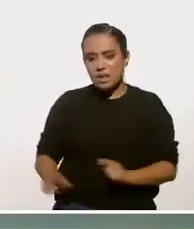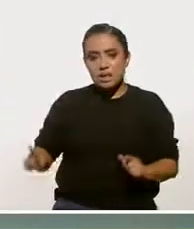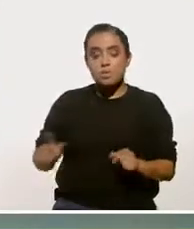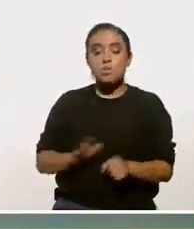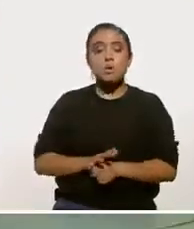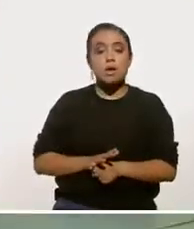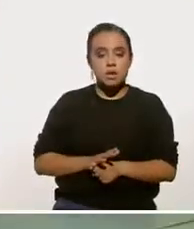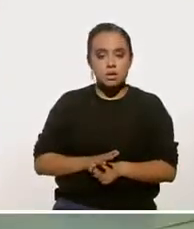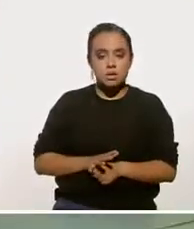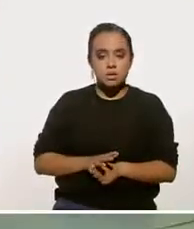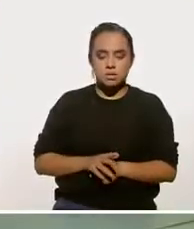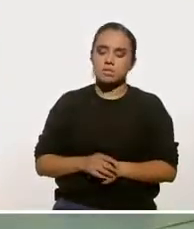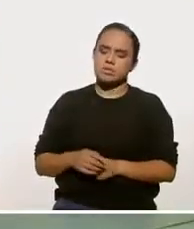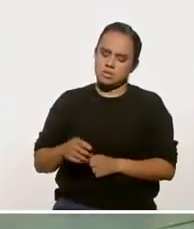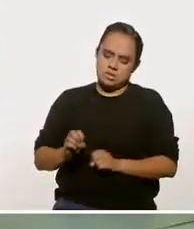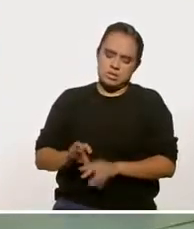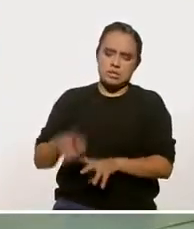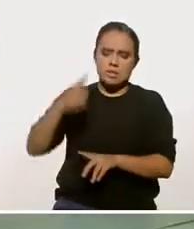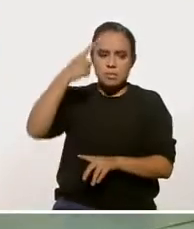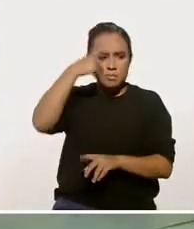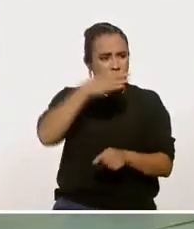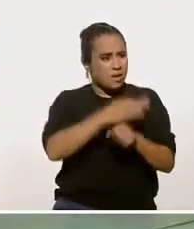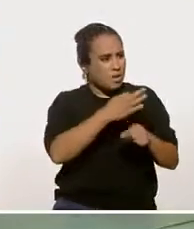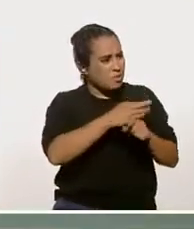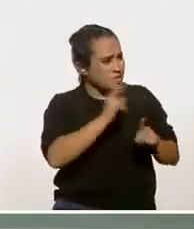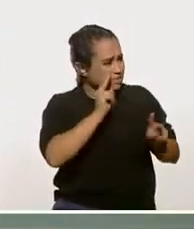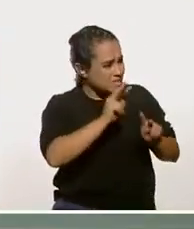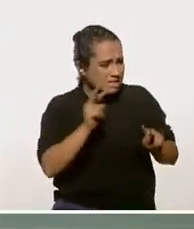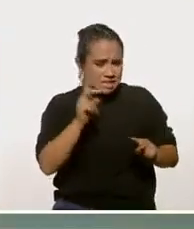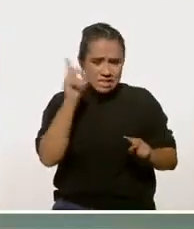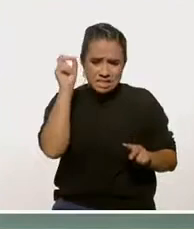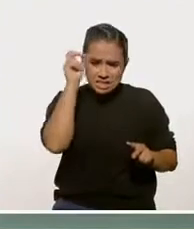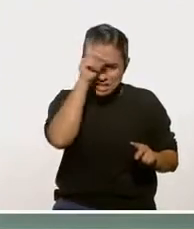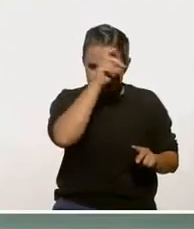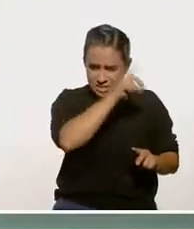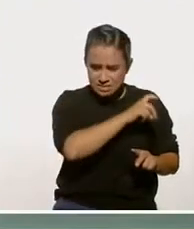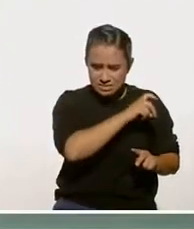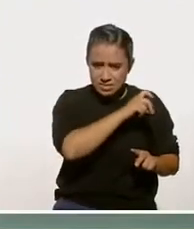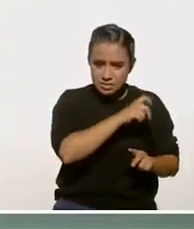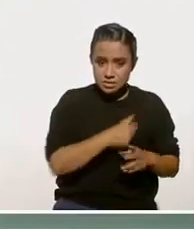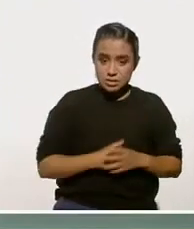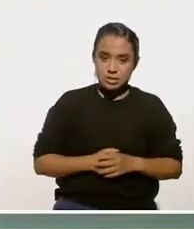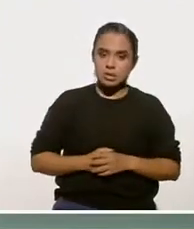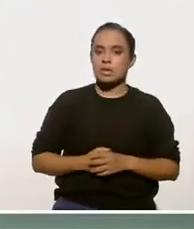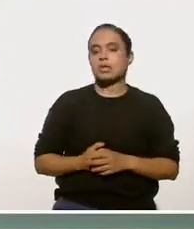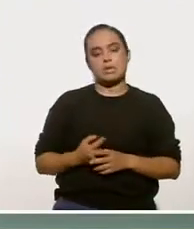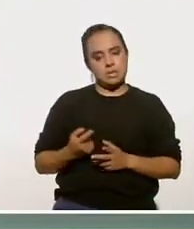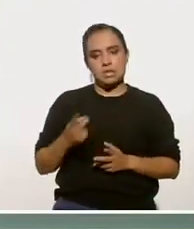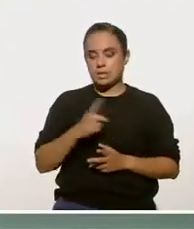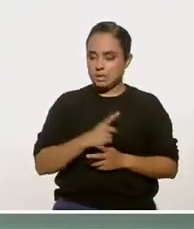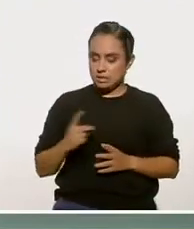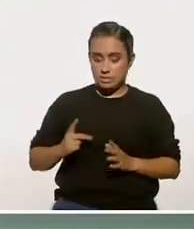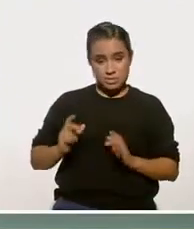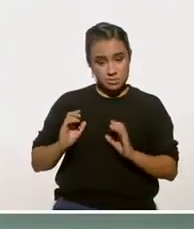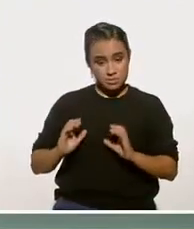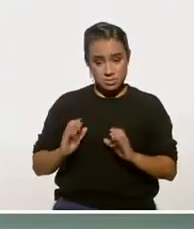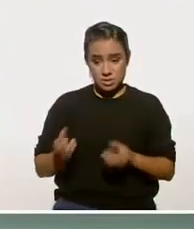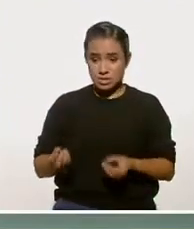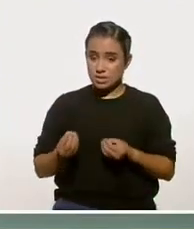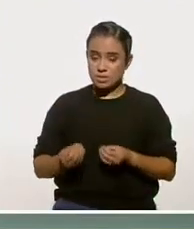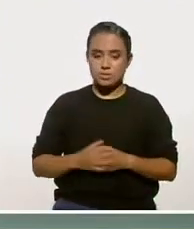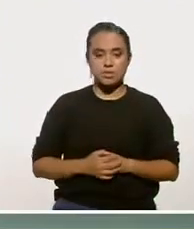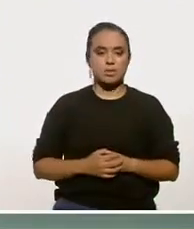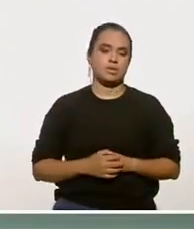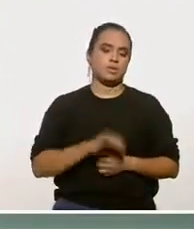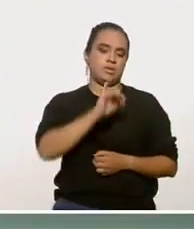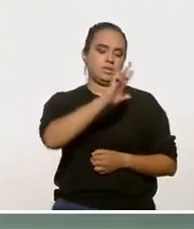eran necesarias para enfrentarse a un mundo tan difícil y tan complicado. Y creo que también ahí tenemos que tener mucho cuidado. Claro. Es que hay